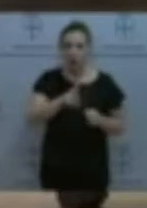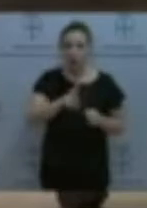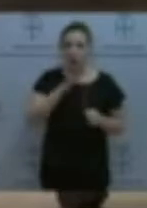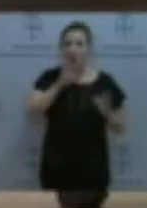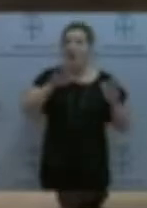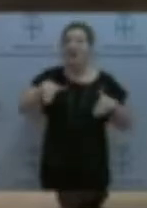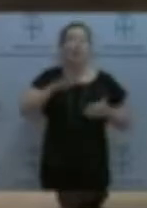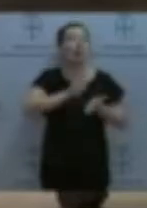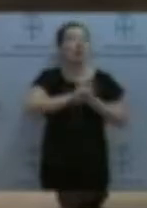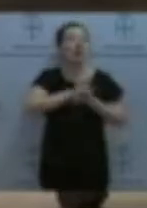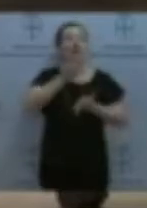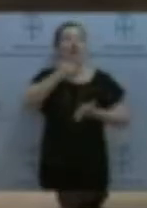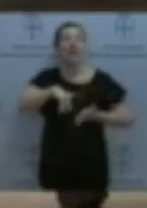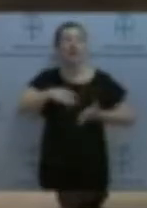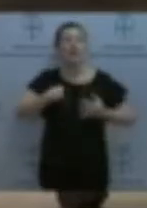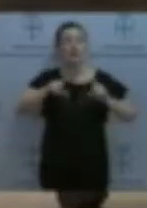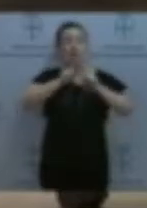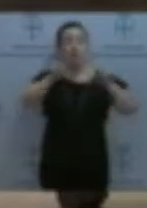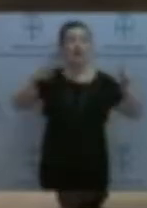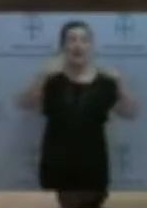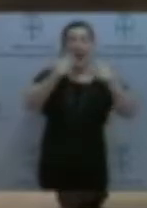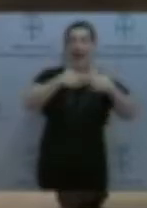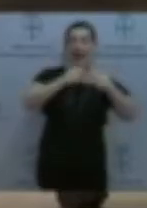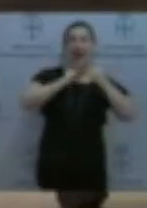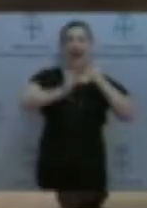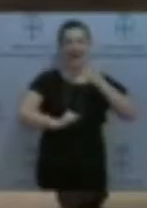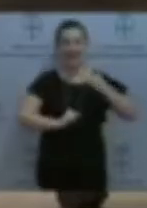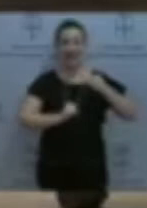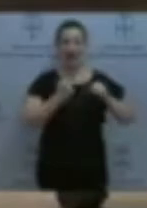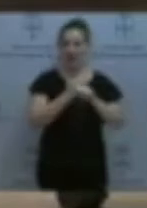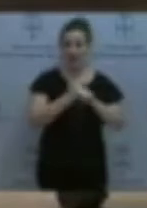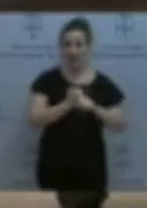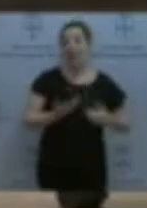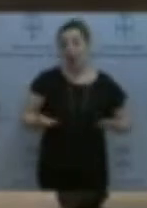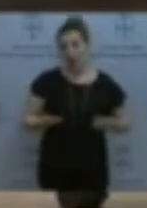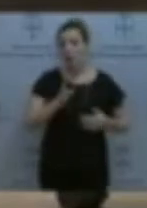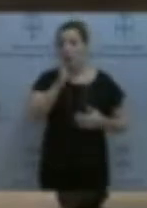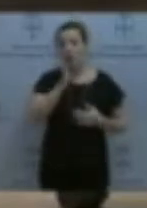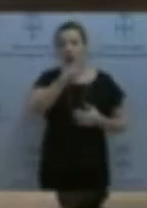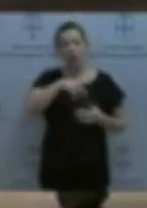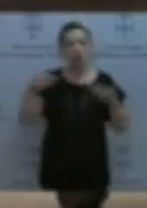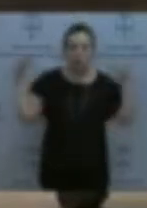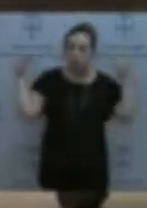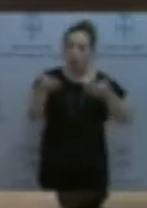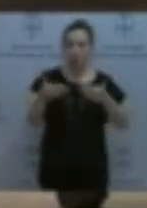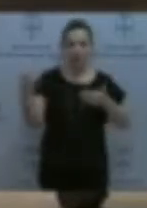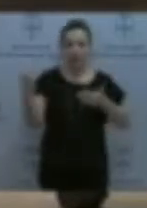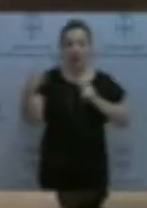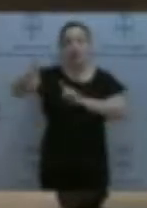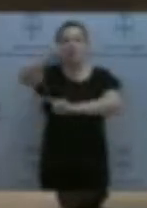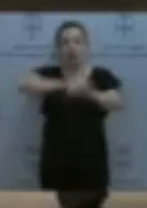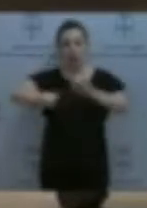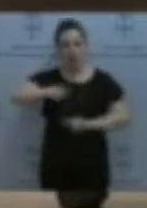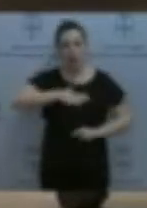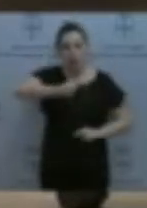creo que es necesario que pongamos el foco en una cuestión crucial, que es que el problema que tenemos en nuestro modelo energético no es un problema de oferta, no